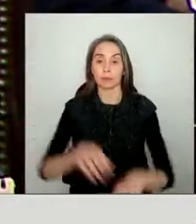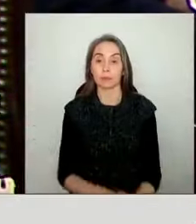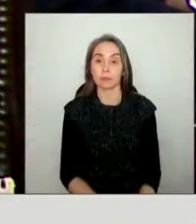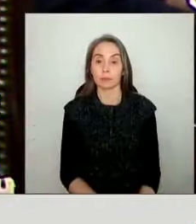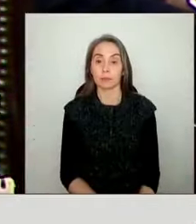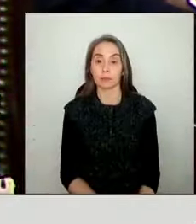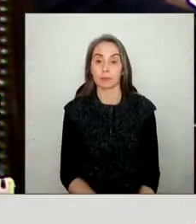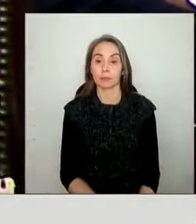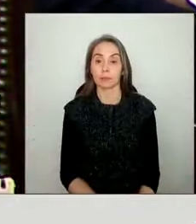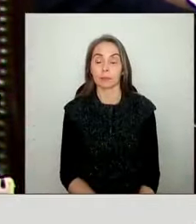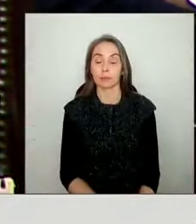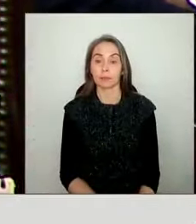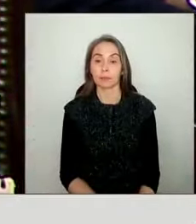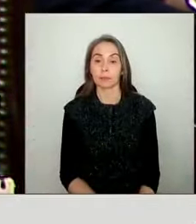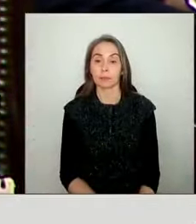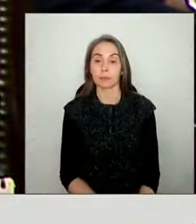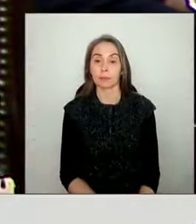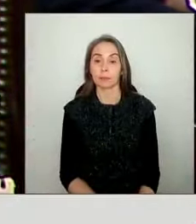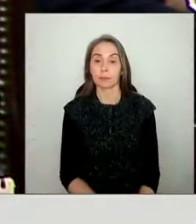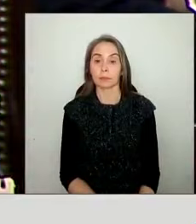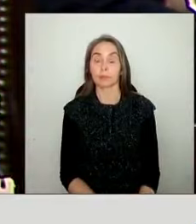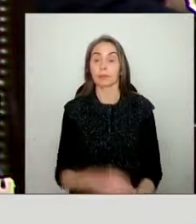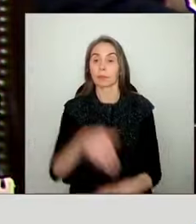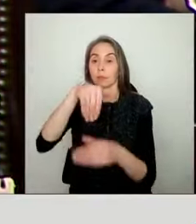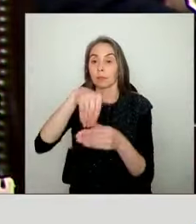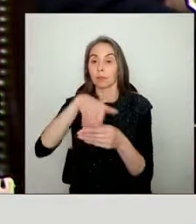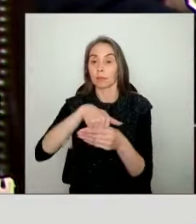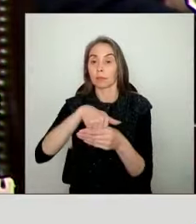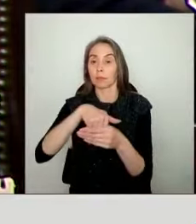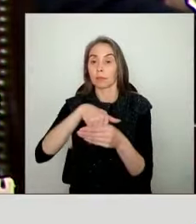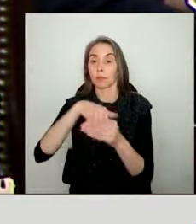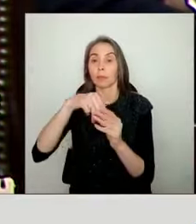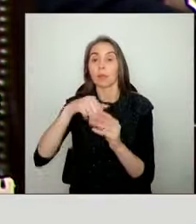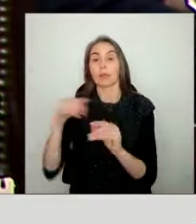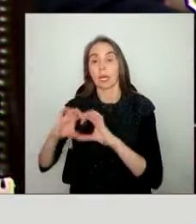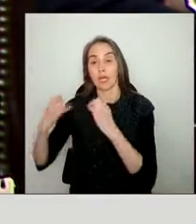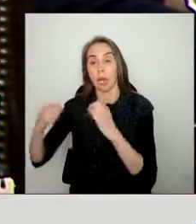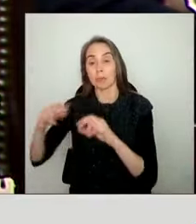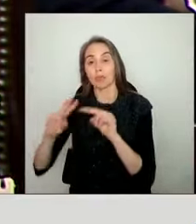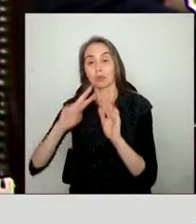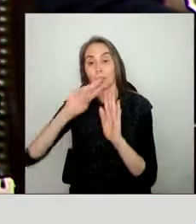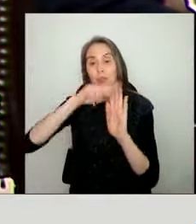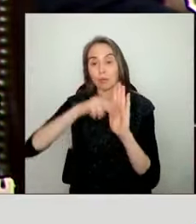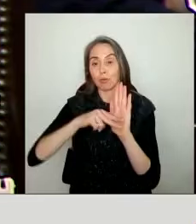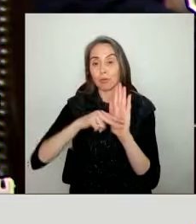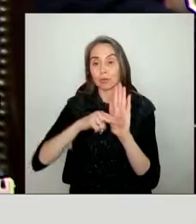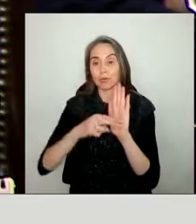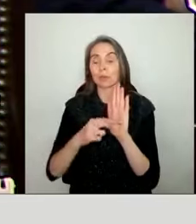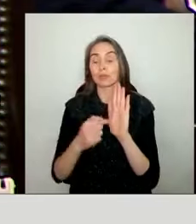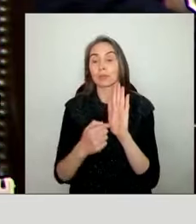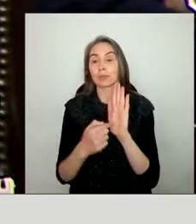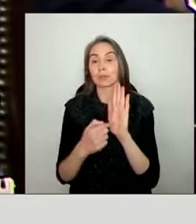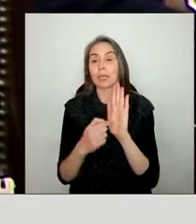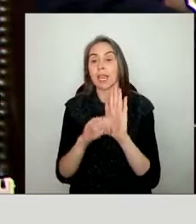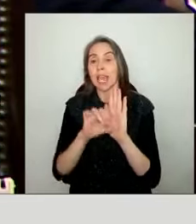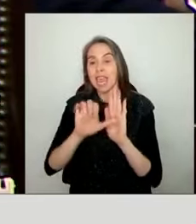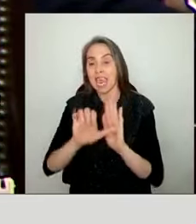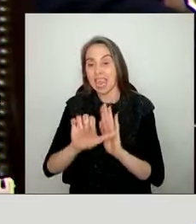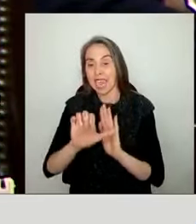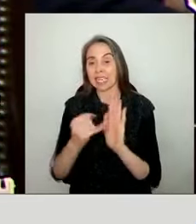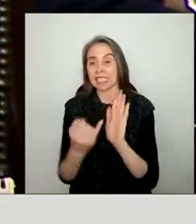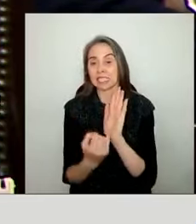aprobado en votación la enmienda del senado recaída en la letra e del inciso tercero del